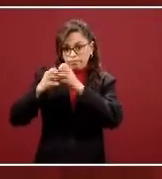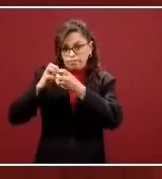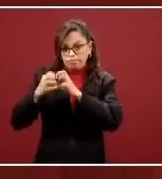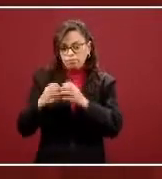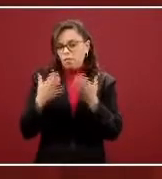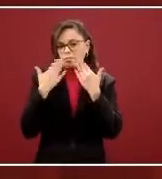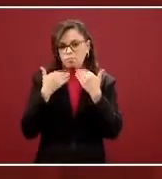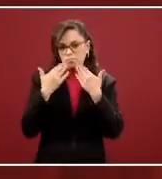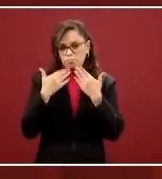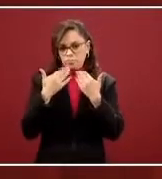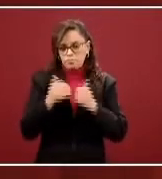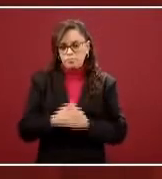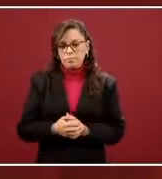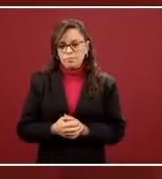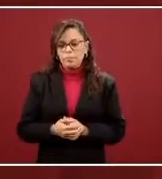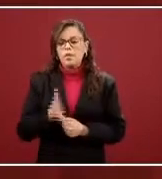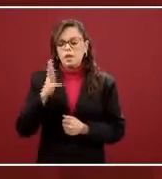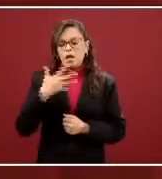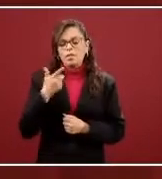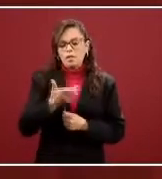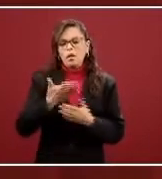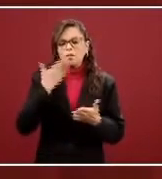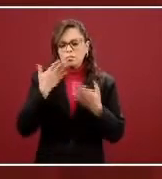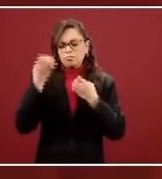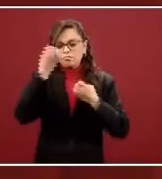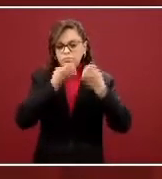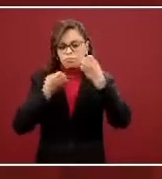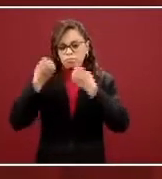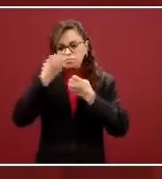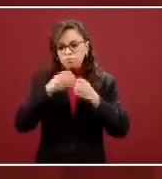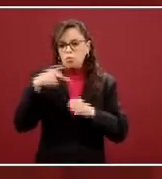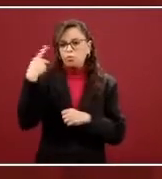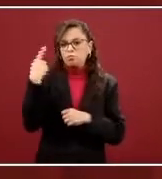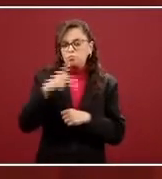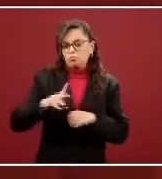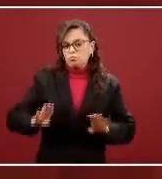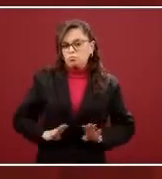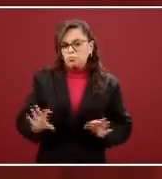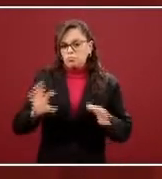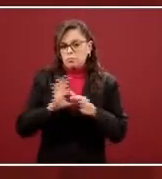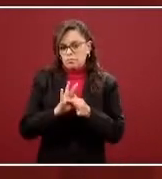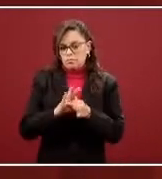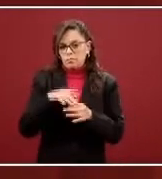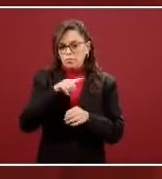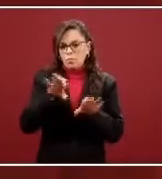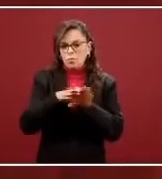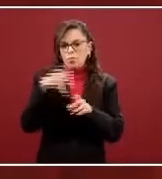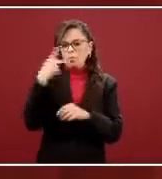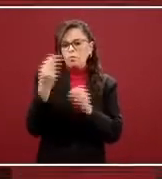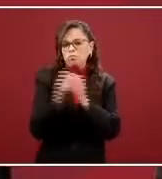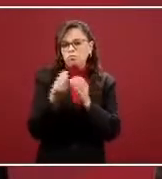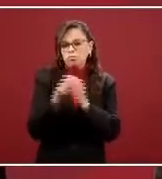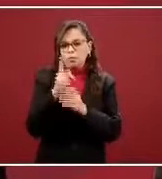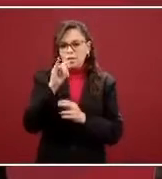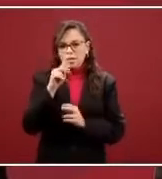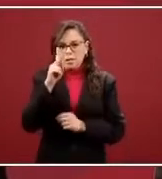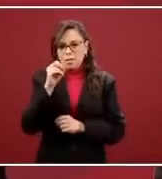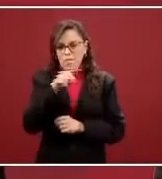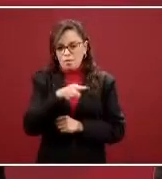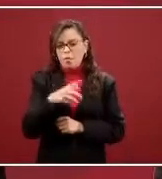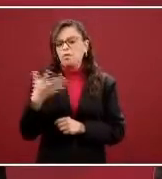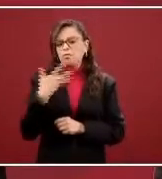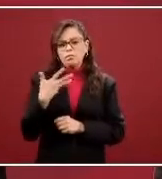y el estudio que se hace de la genotipificación de estos todavía es poca, porque han sido